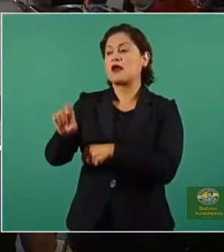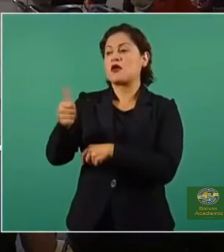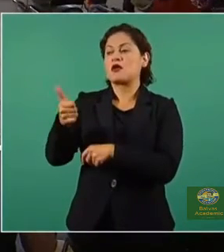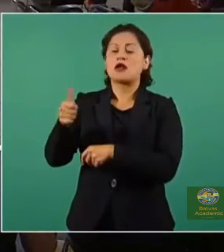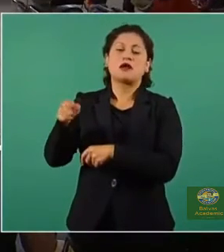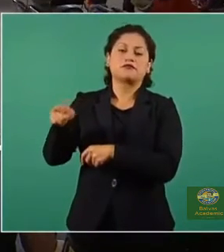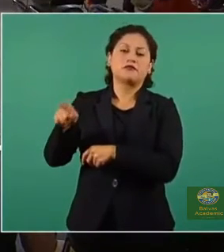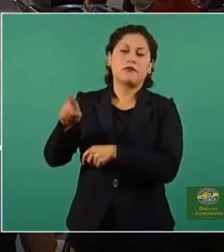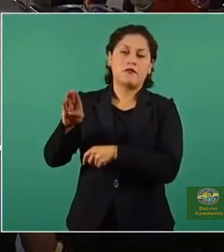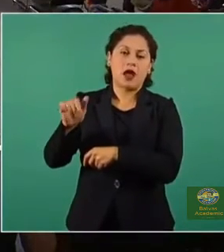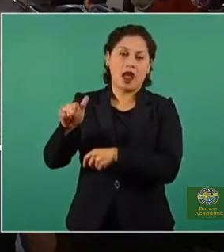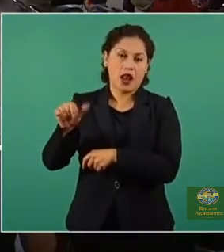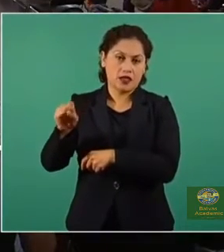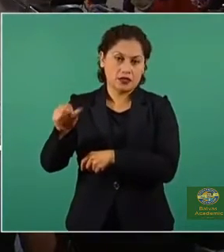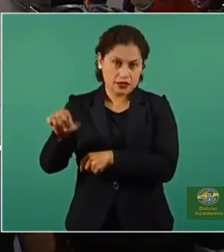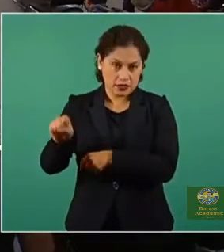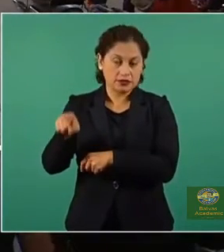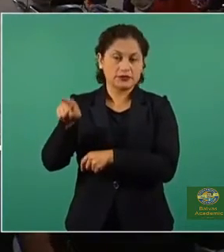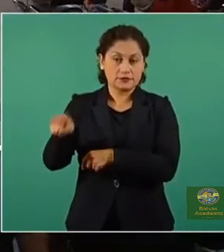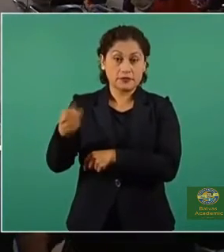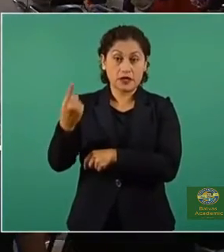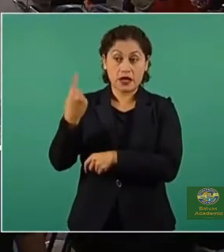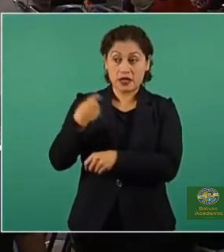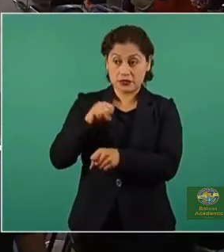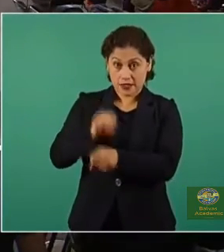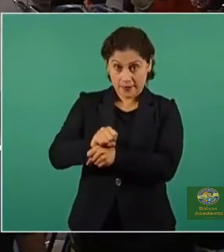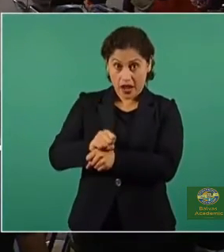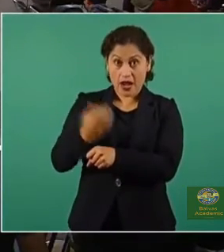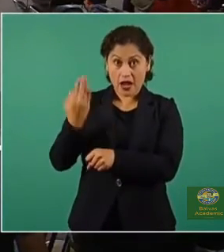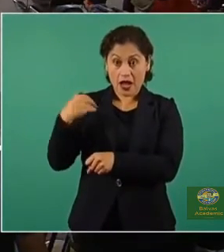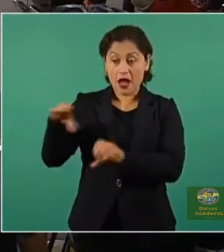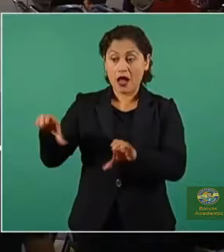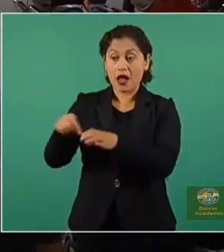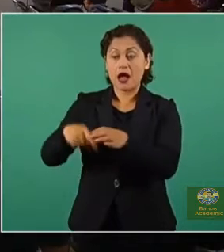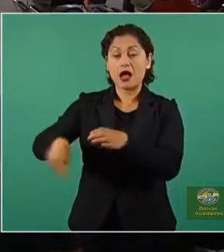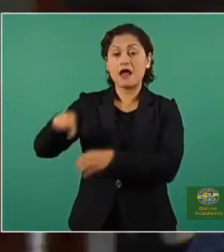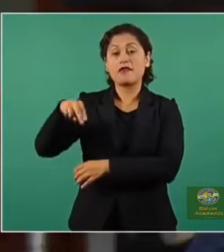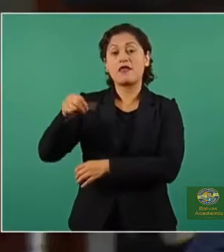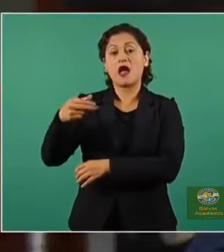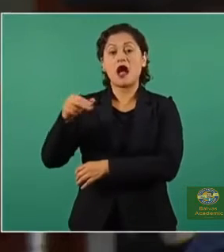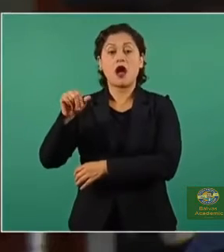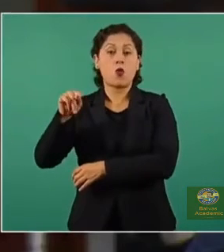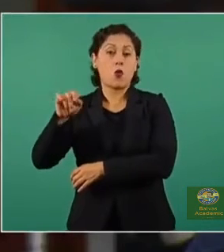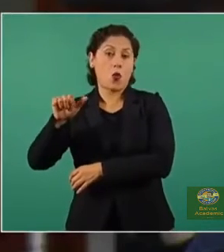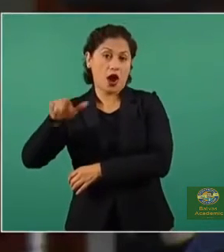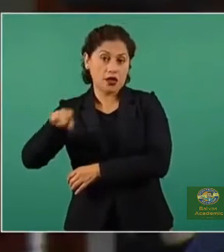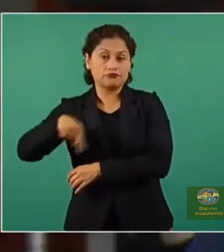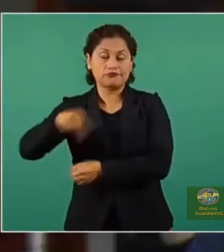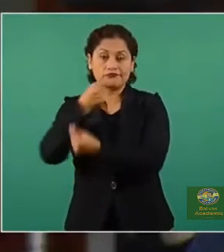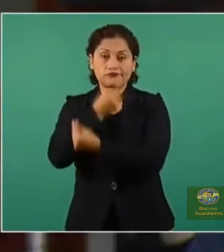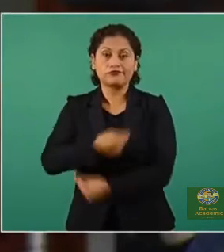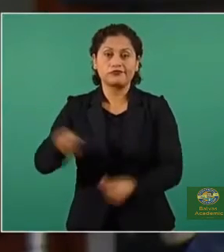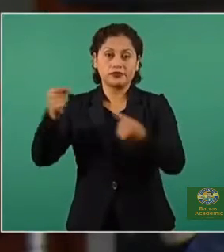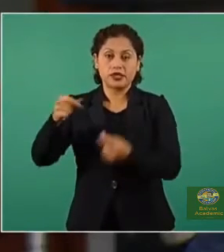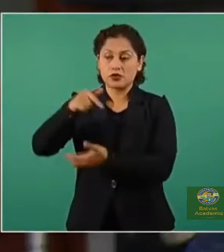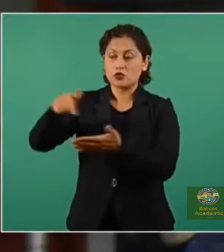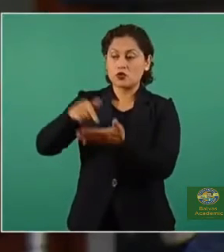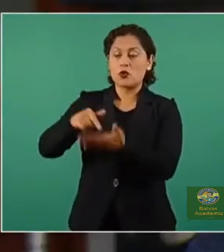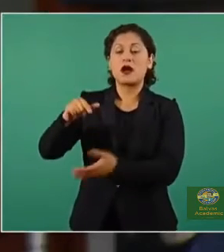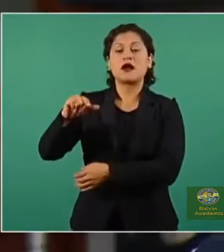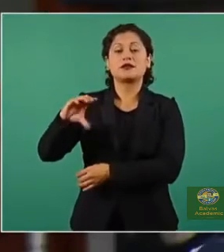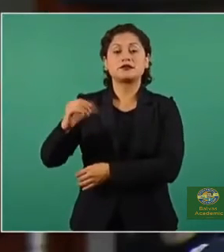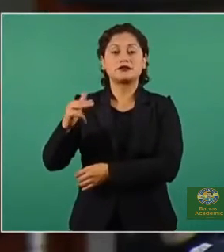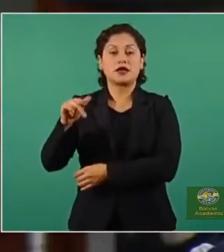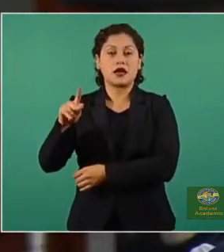pasada, niñas y niños de las comunidades indígenas nahuas de Alcozacán y Rincón de Chautla, ambas pertenecientes